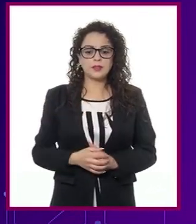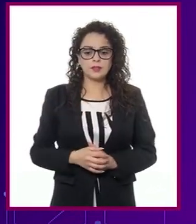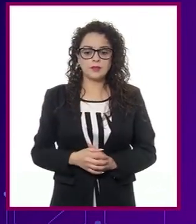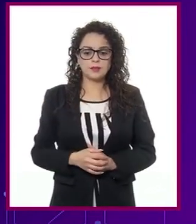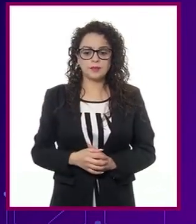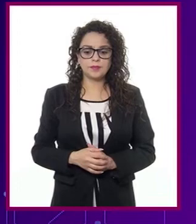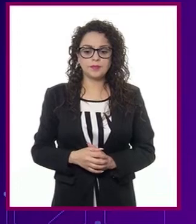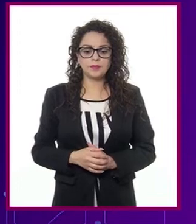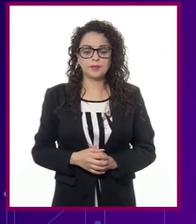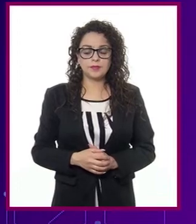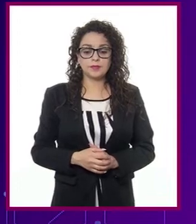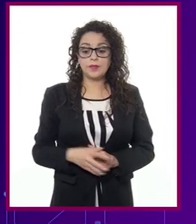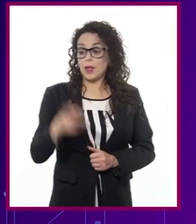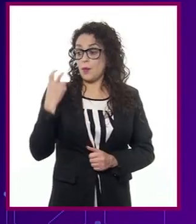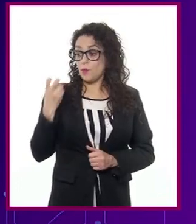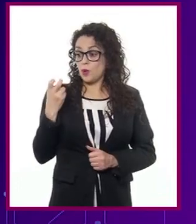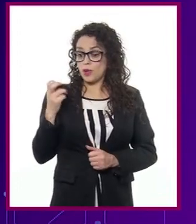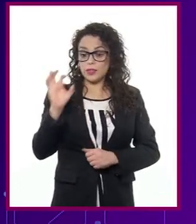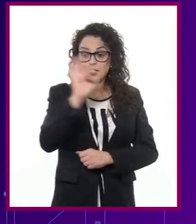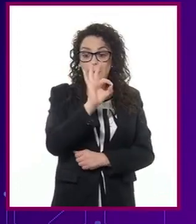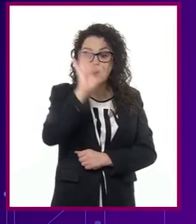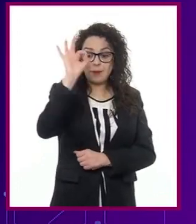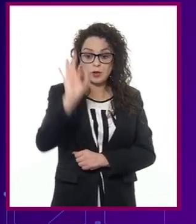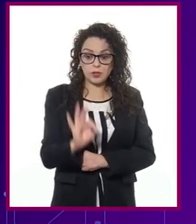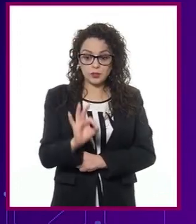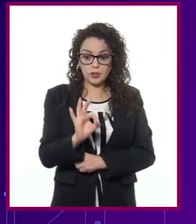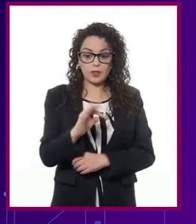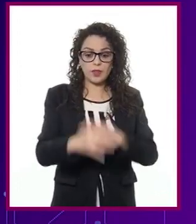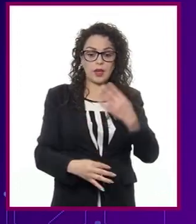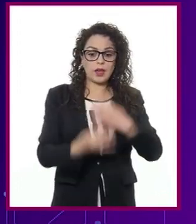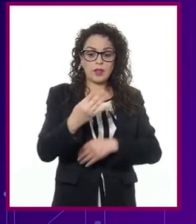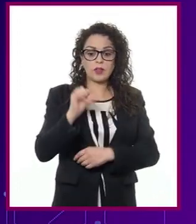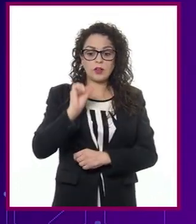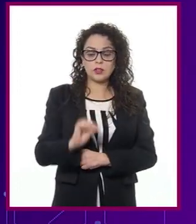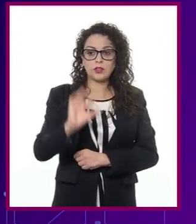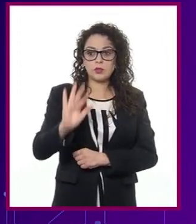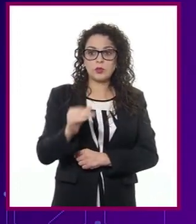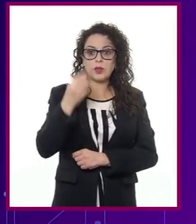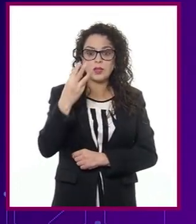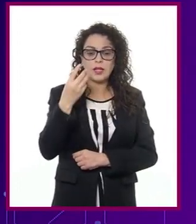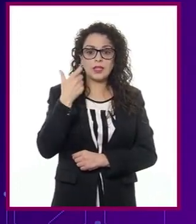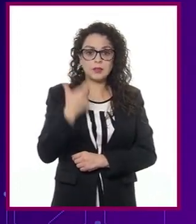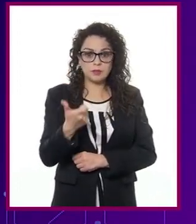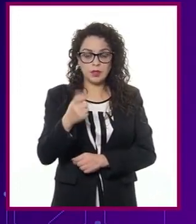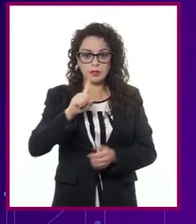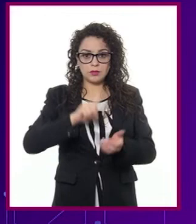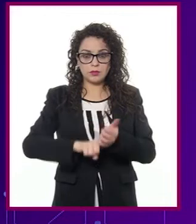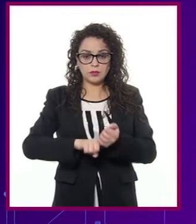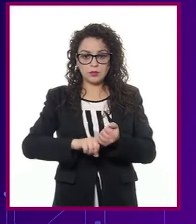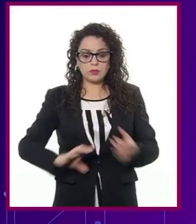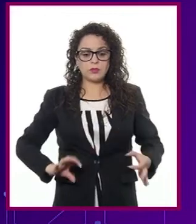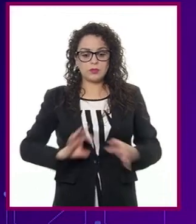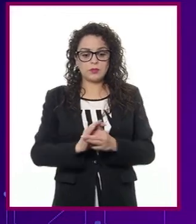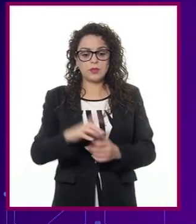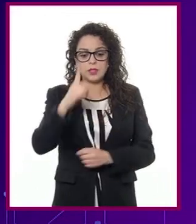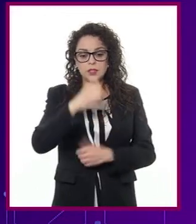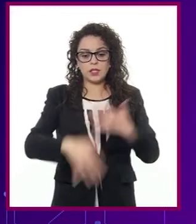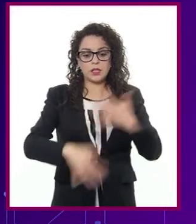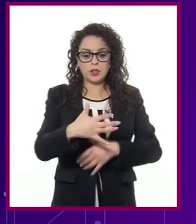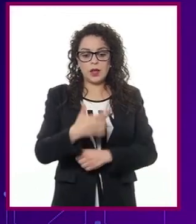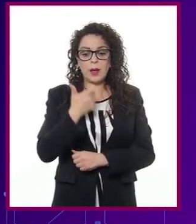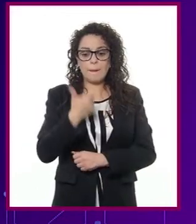791.46. Por lo tanto, el porcentaje de 14.53 pesos que representan 115